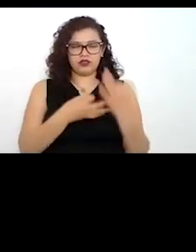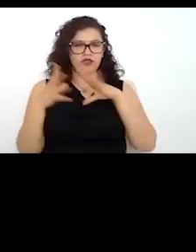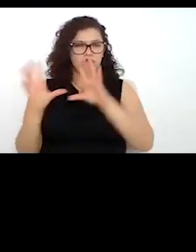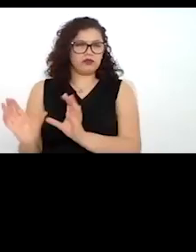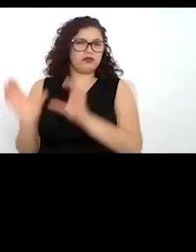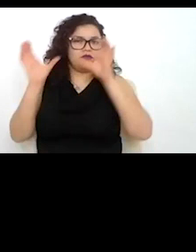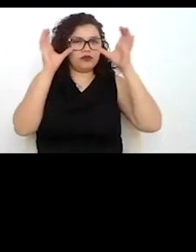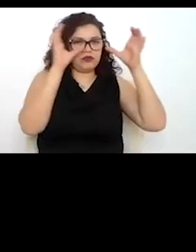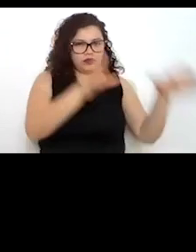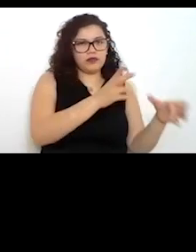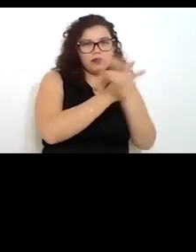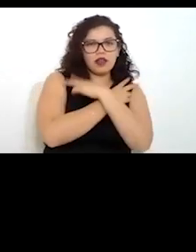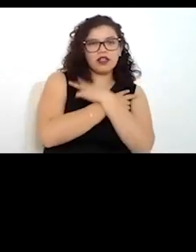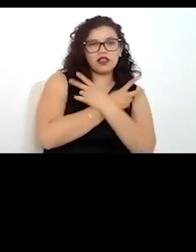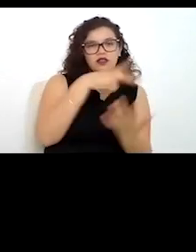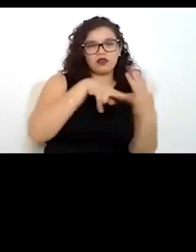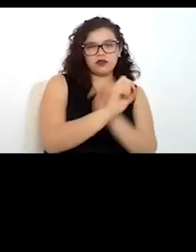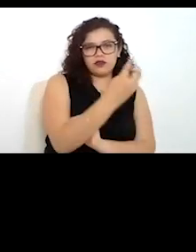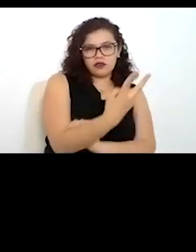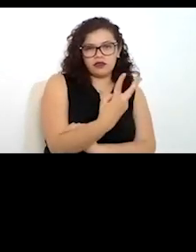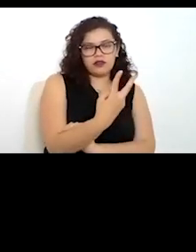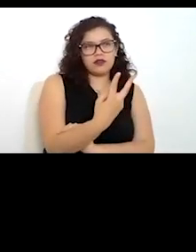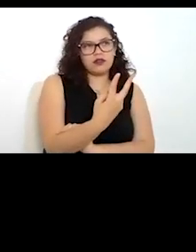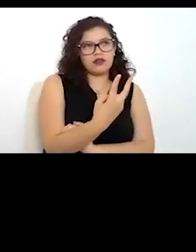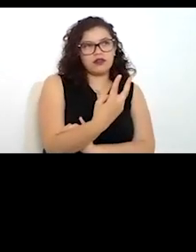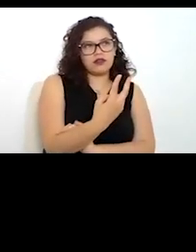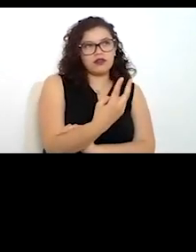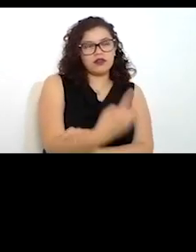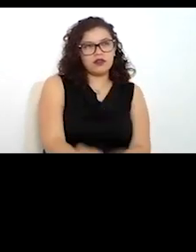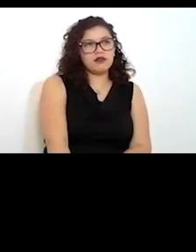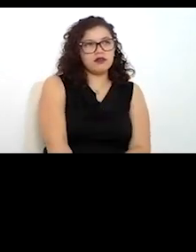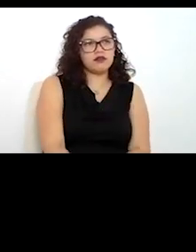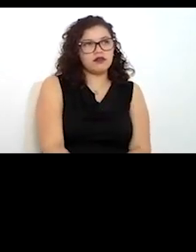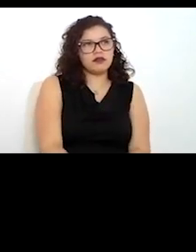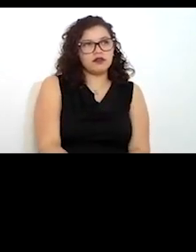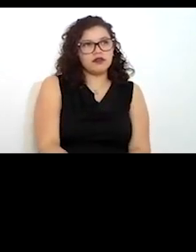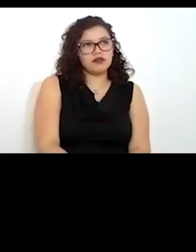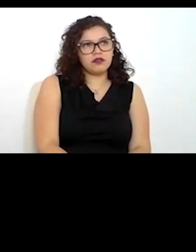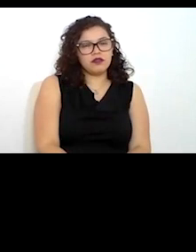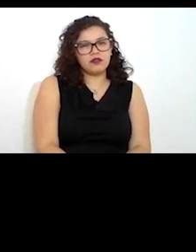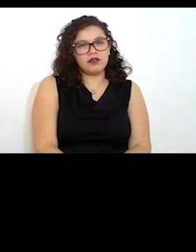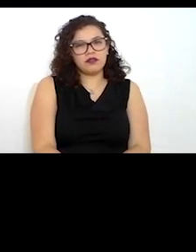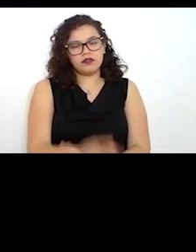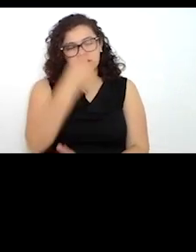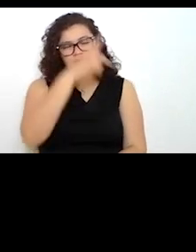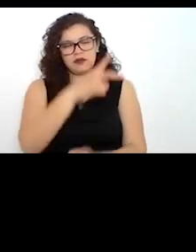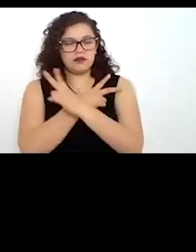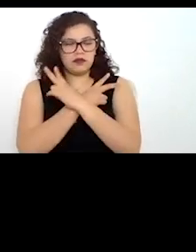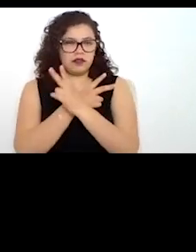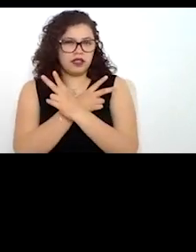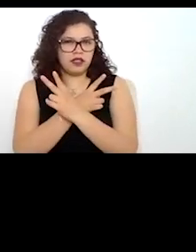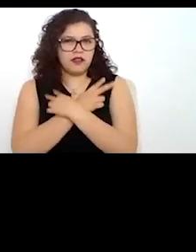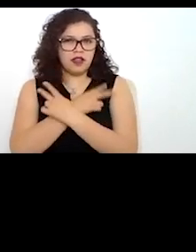en vacaciones del 2022. Y todo lo que trabaje de a partir de 2023 se va a computar con el factor de 2023. Esa